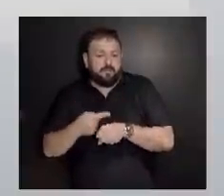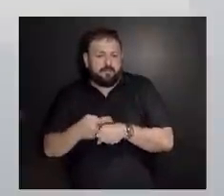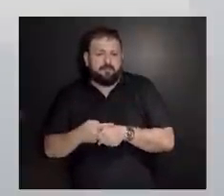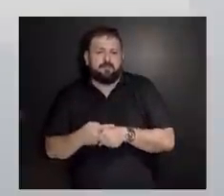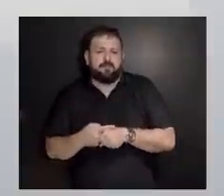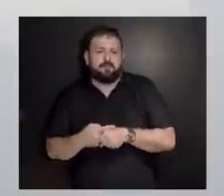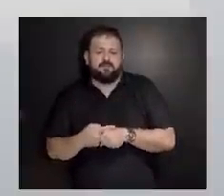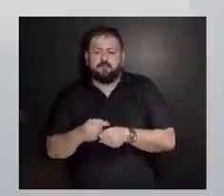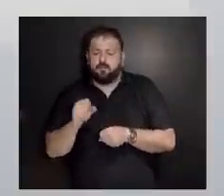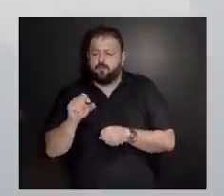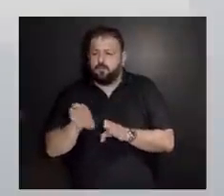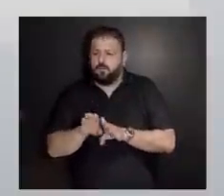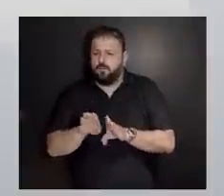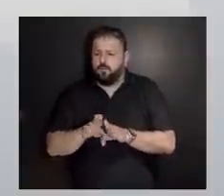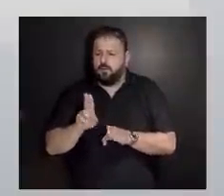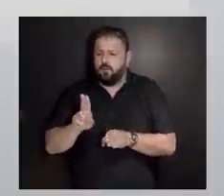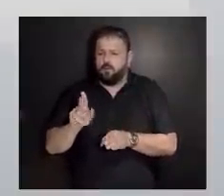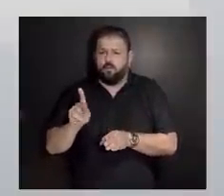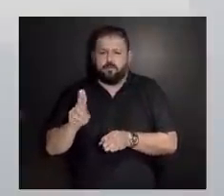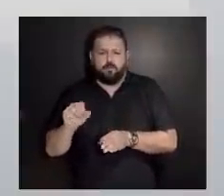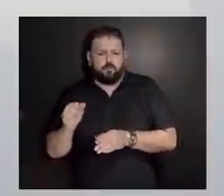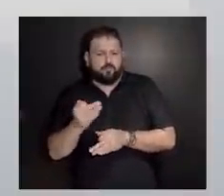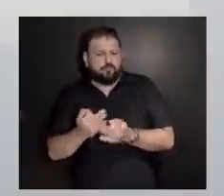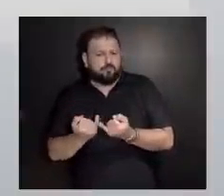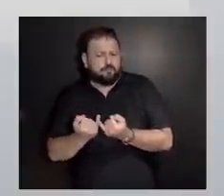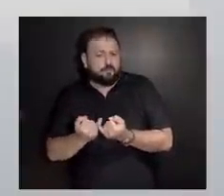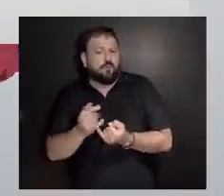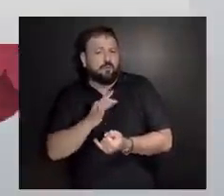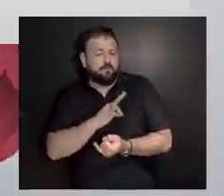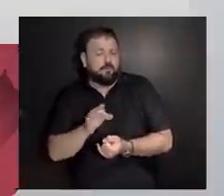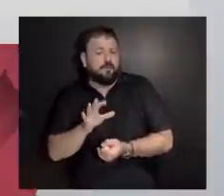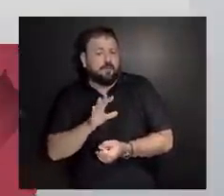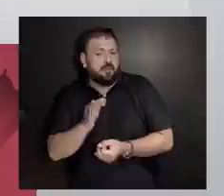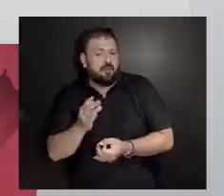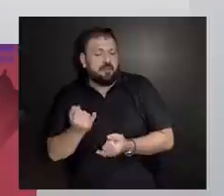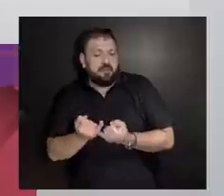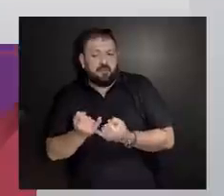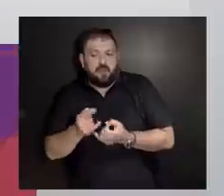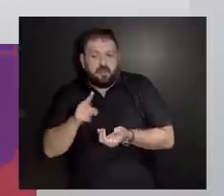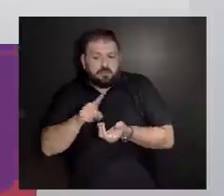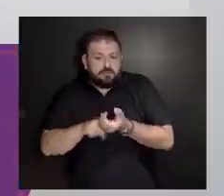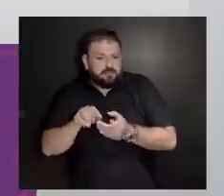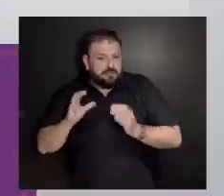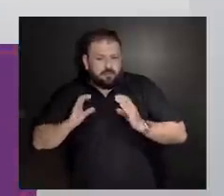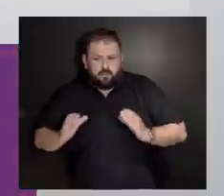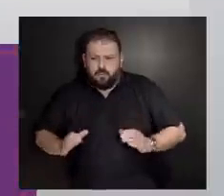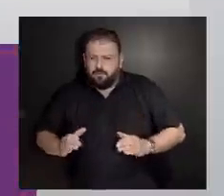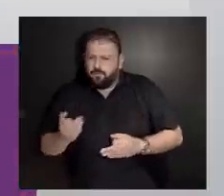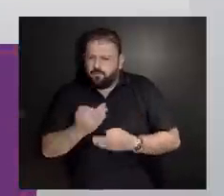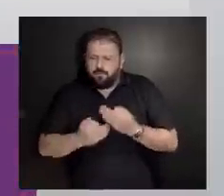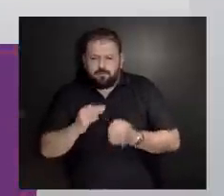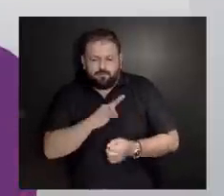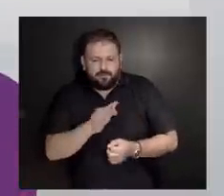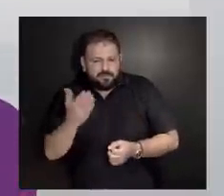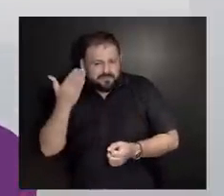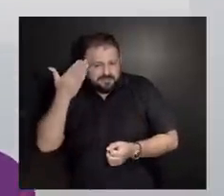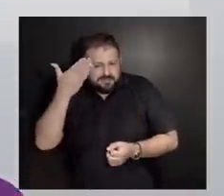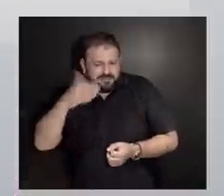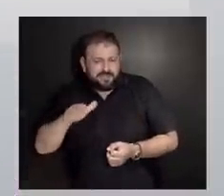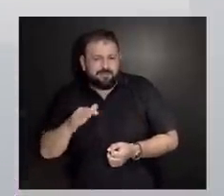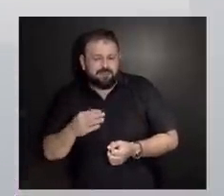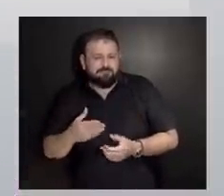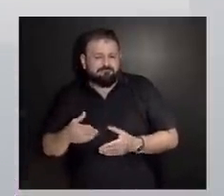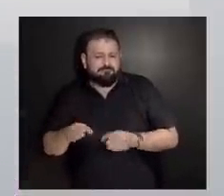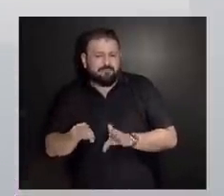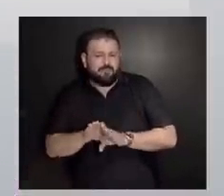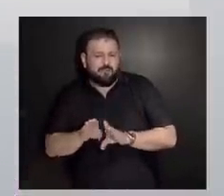como el lupus, donde el lupus por sí mismo, pues también ya hay una producción de autoanticuerpos, es decir, anticuerpos que van a atacar a parte de nuestro tejido,